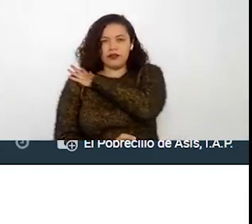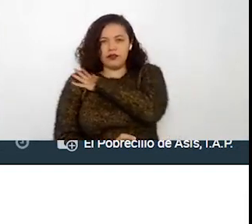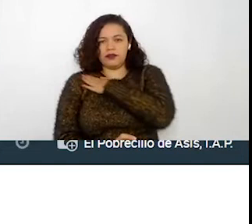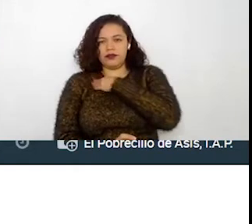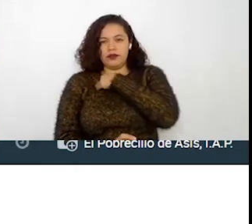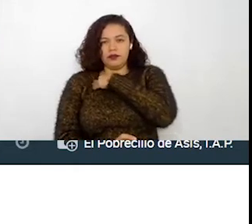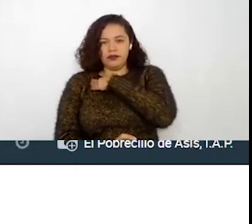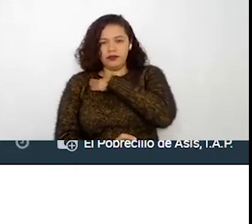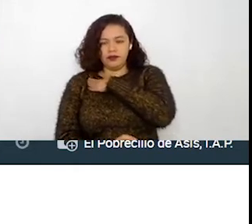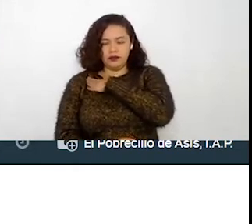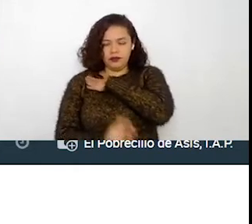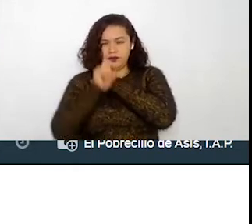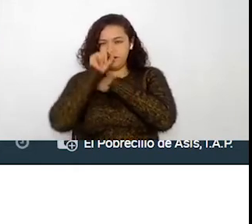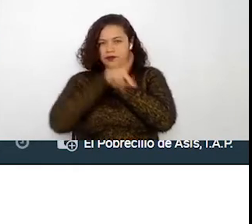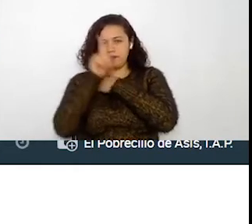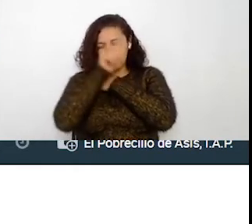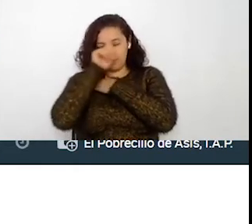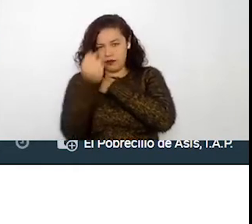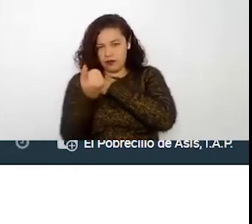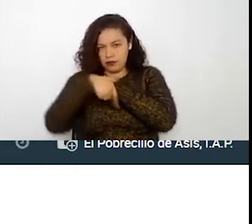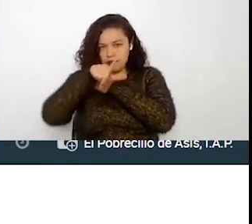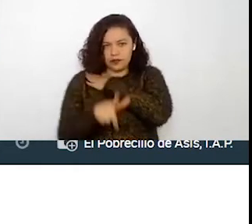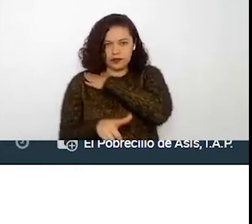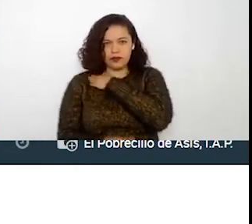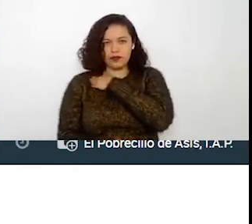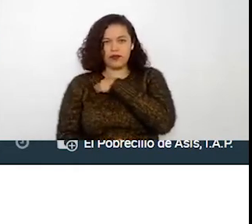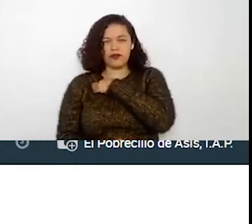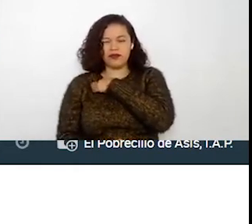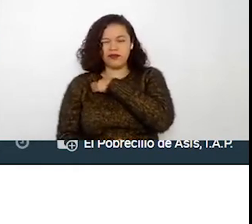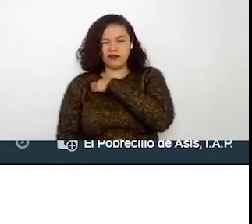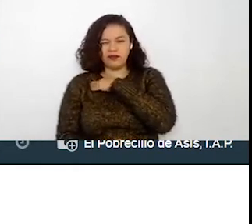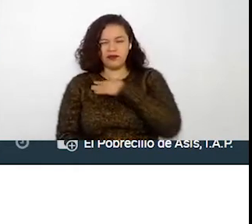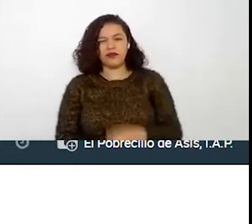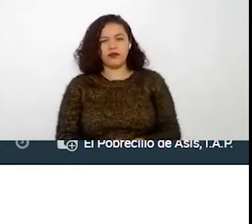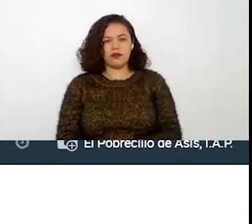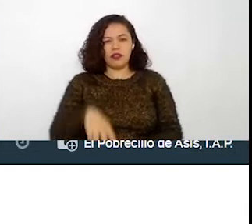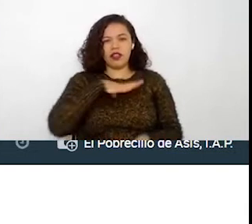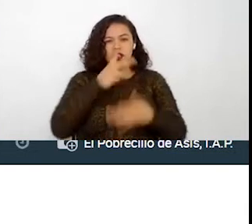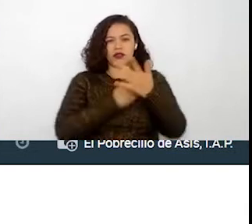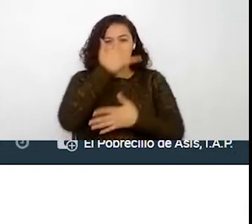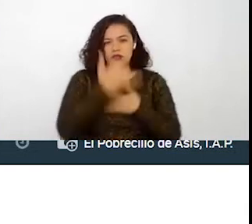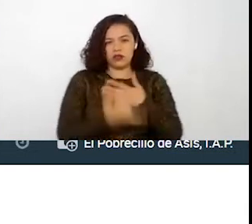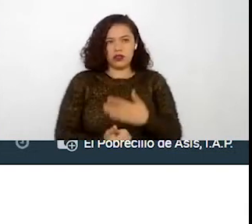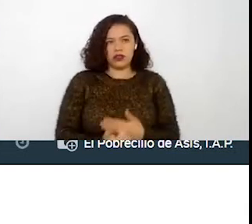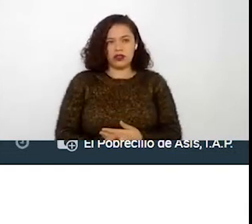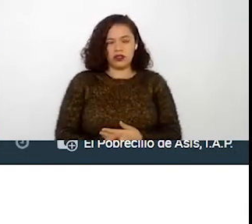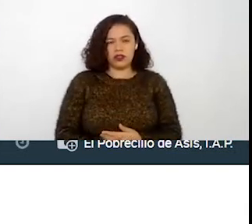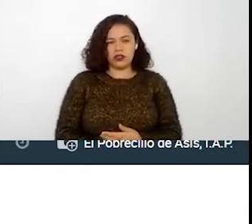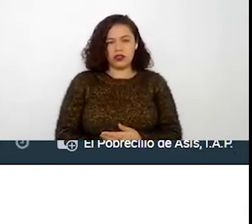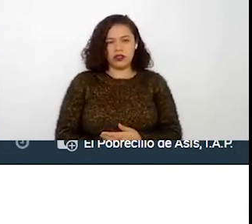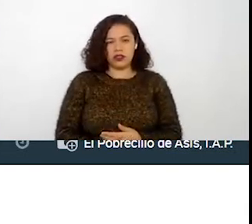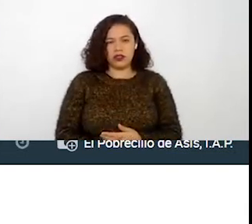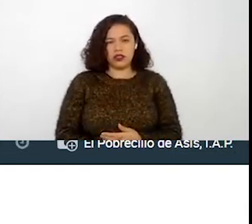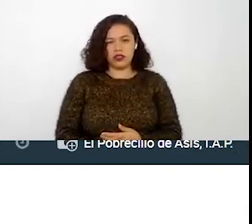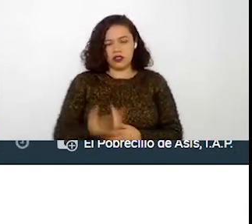es la misma orientación social y vamos a tener un proyecto en en este sentido